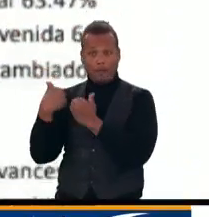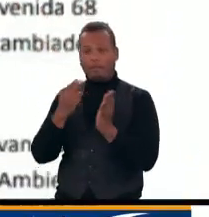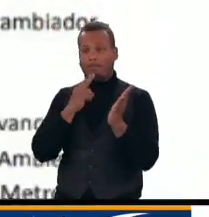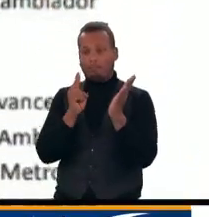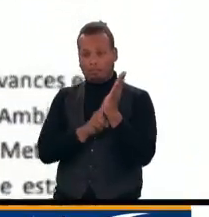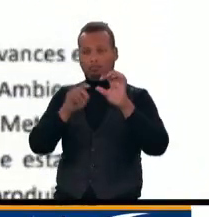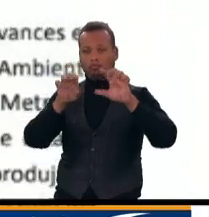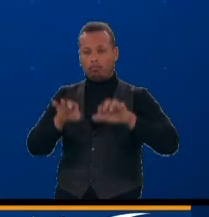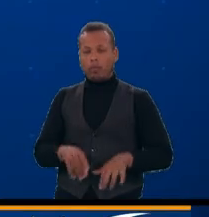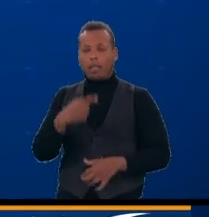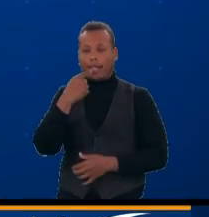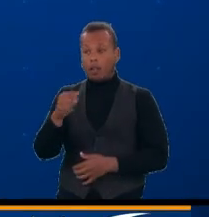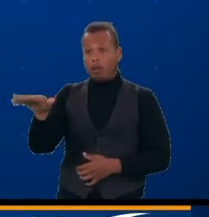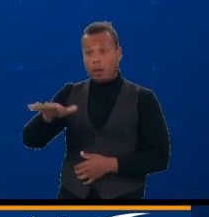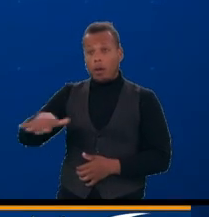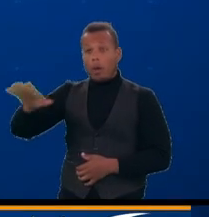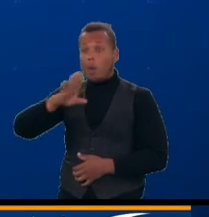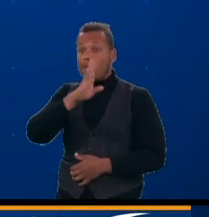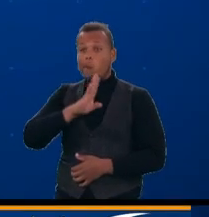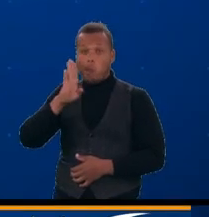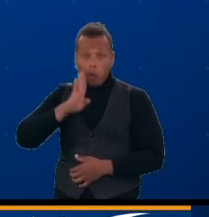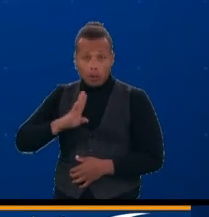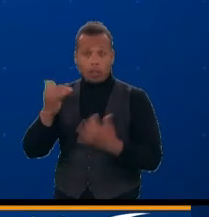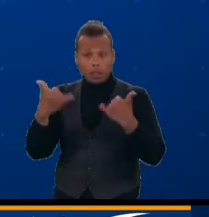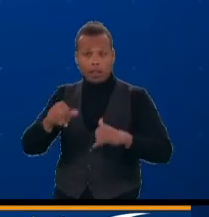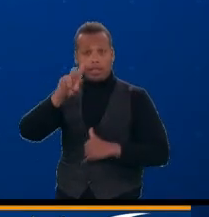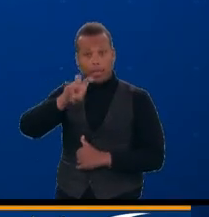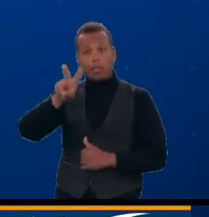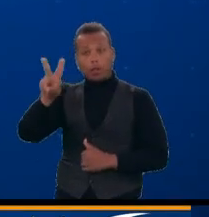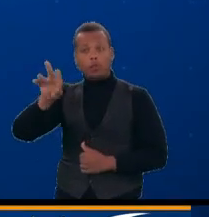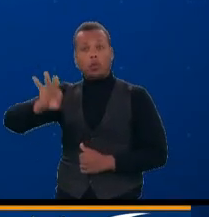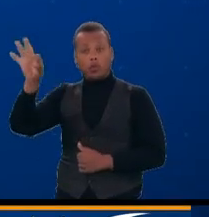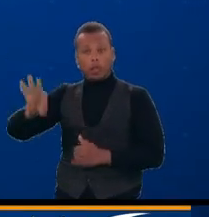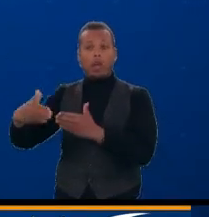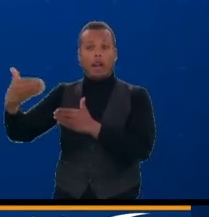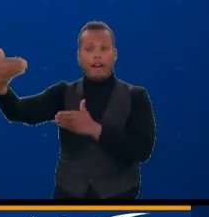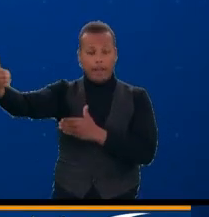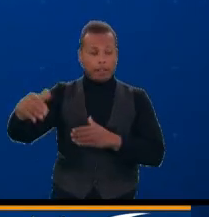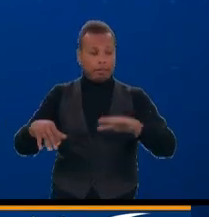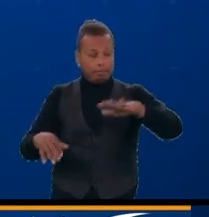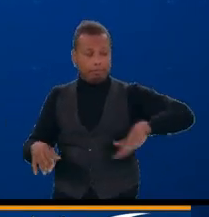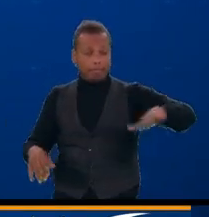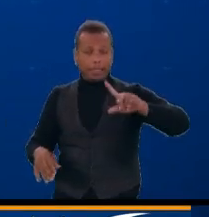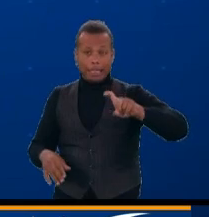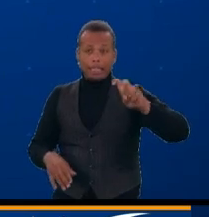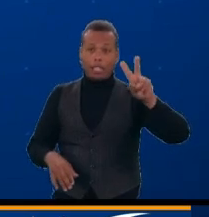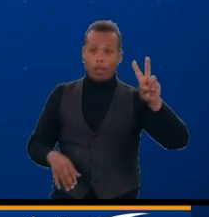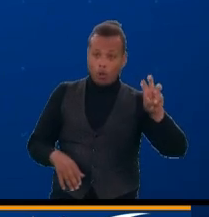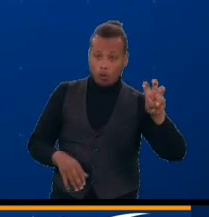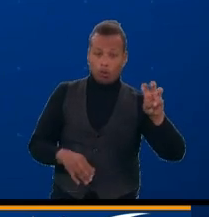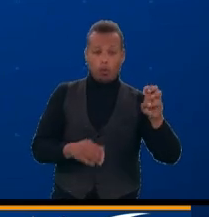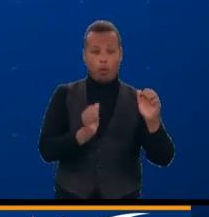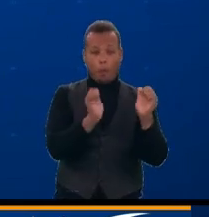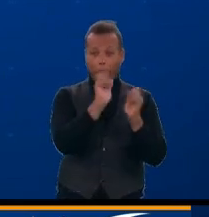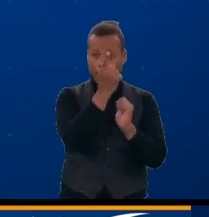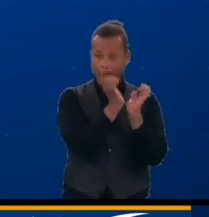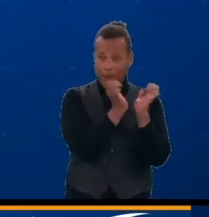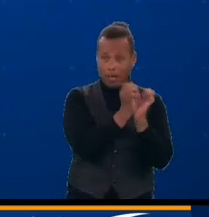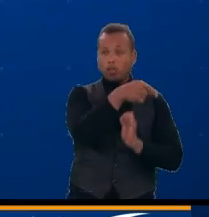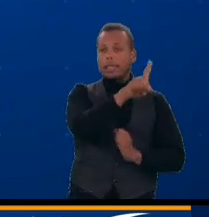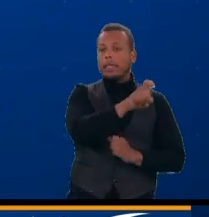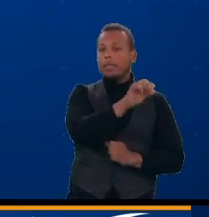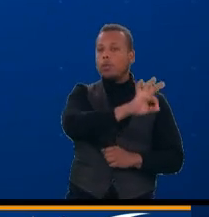72 que todavía están siendo ajustados. Gracias a determinación. La alcaldesa de Bogotá, Claudia López, asegura que a principios de julio se